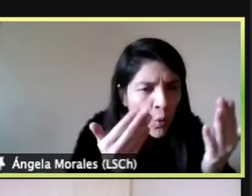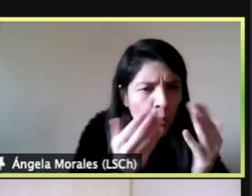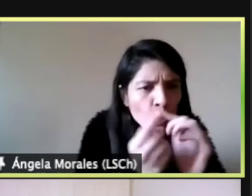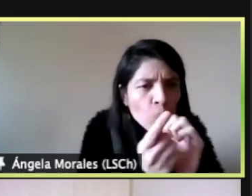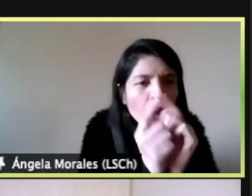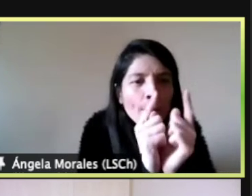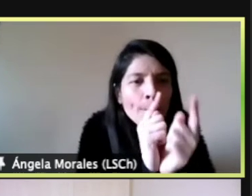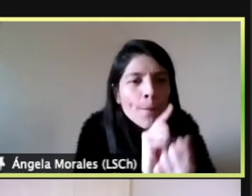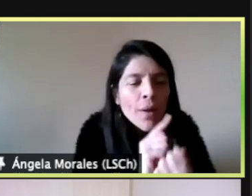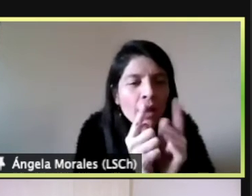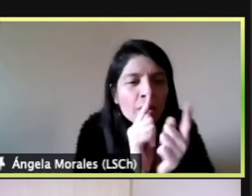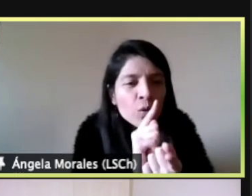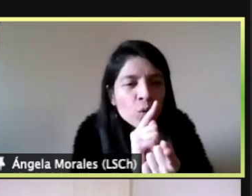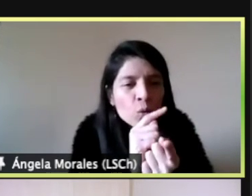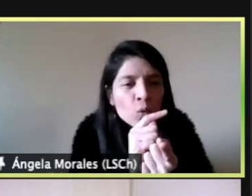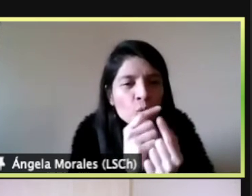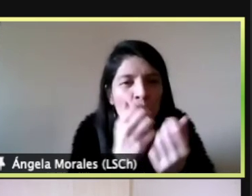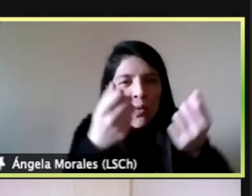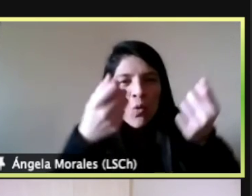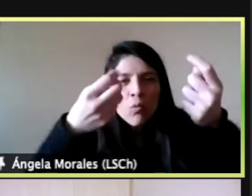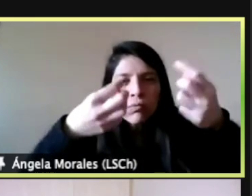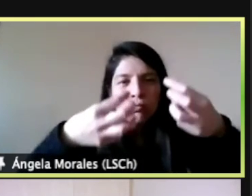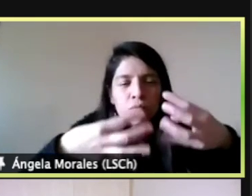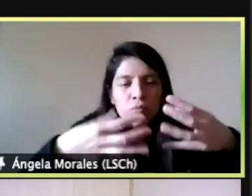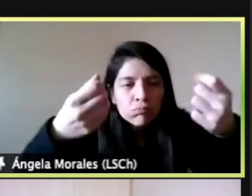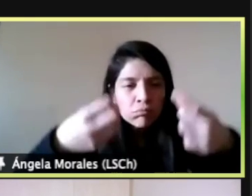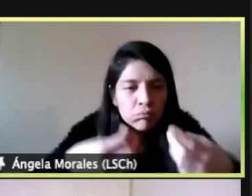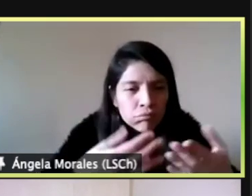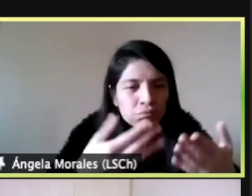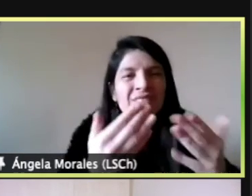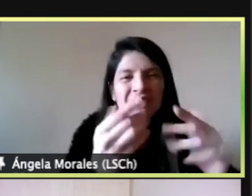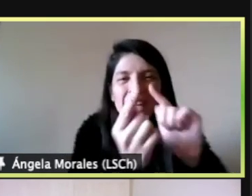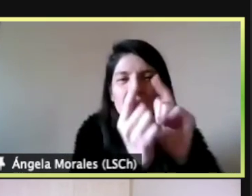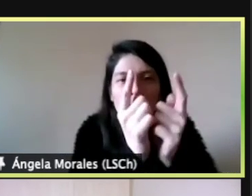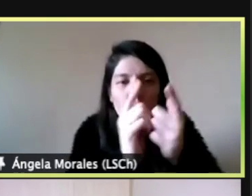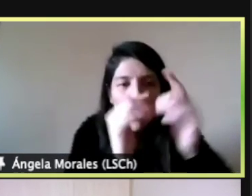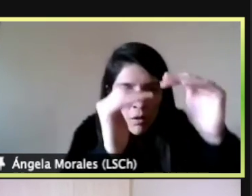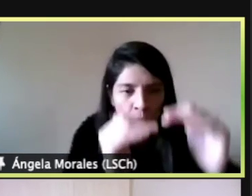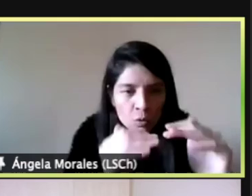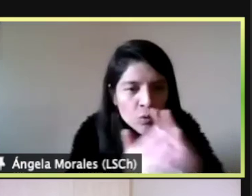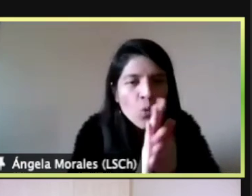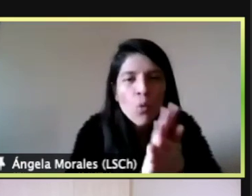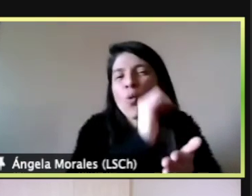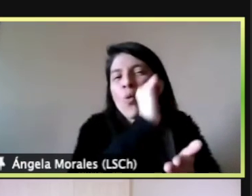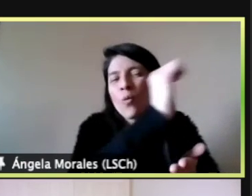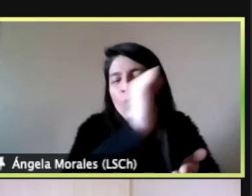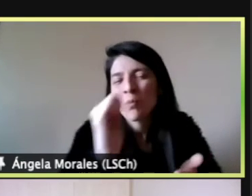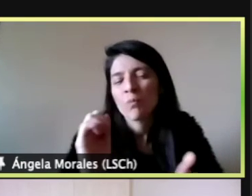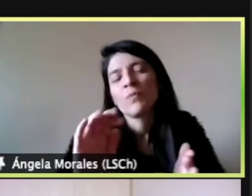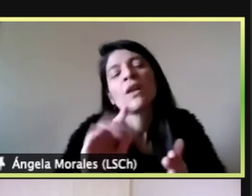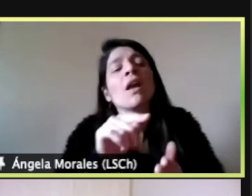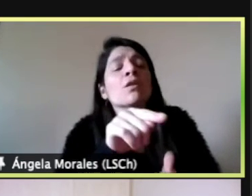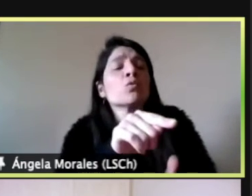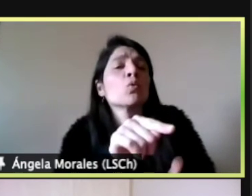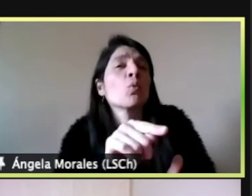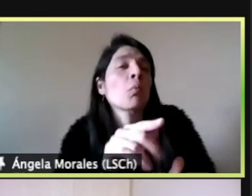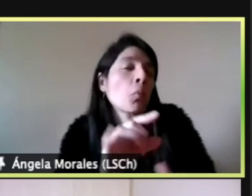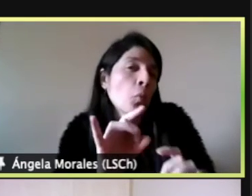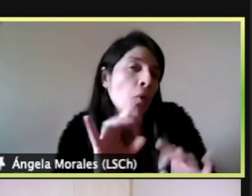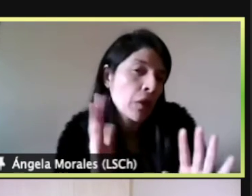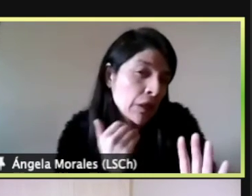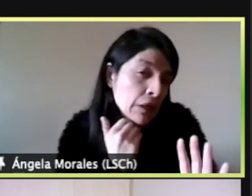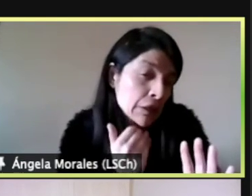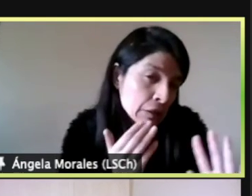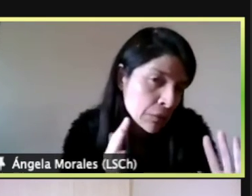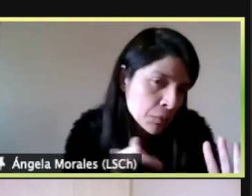de los homicidios, por ejemplo. Bueno, quizás esto es muy, muy simple, quizás. Pero esto, de esta manera nosotros